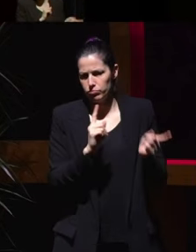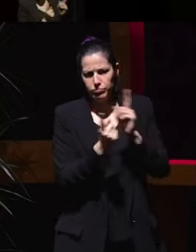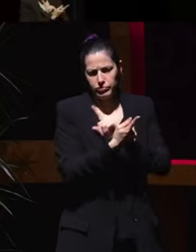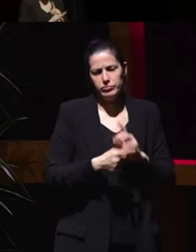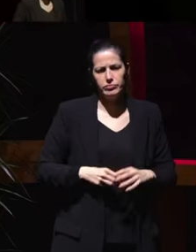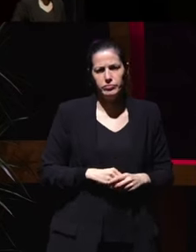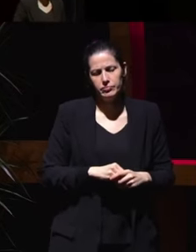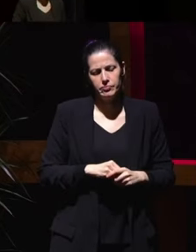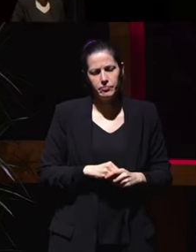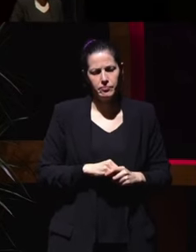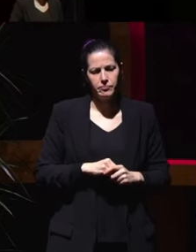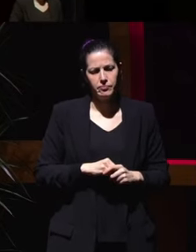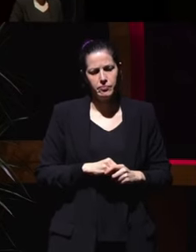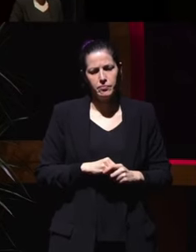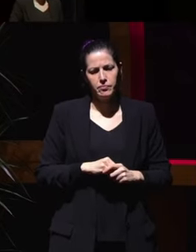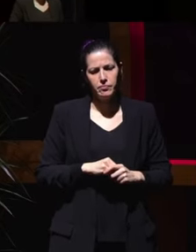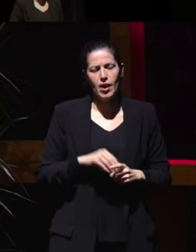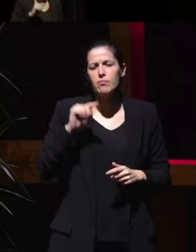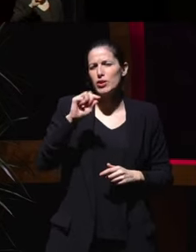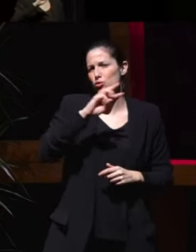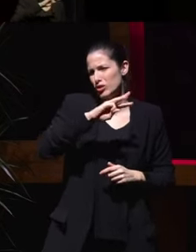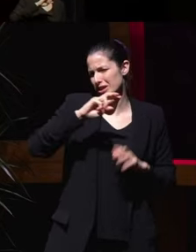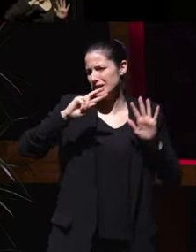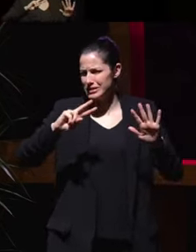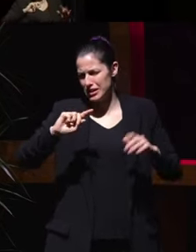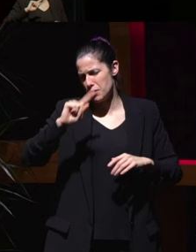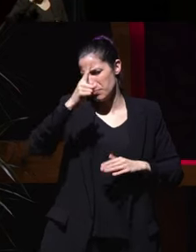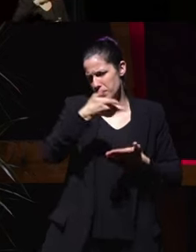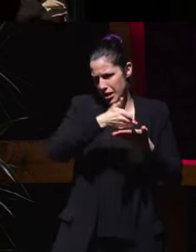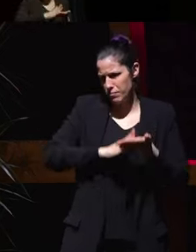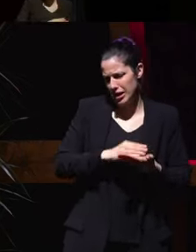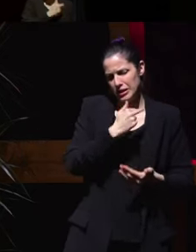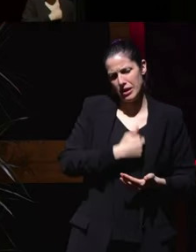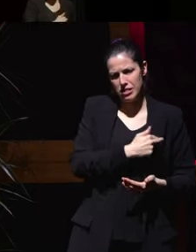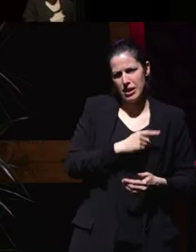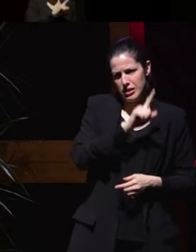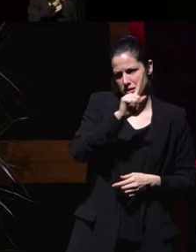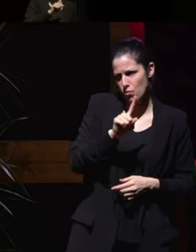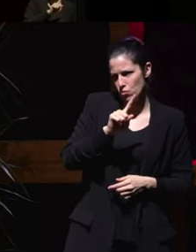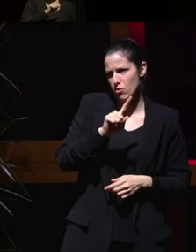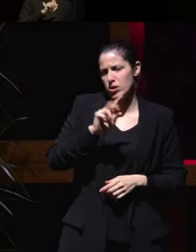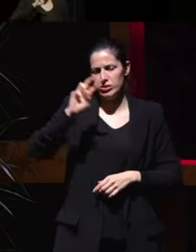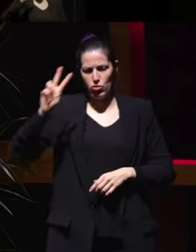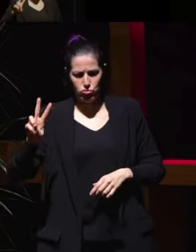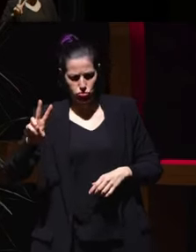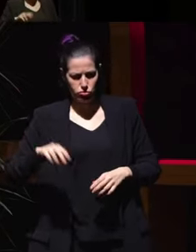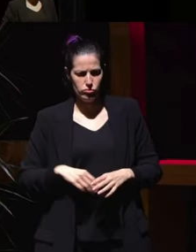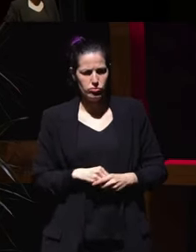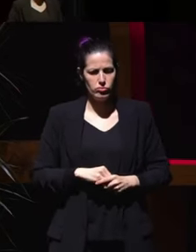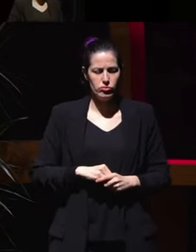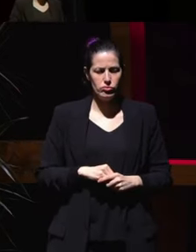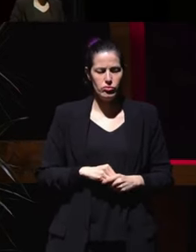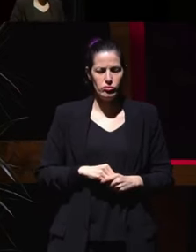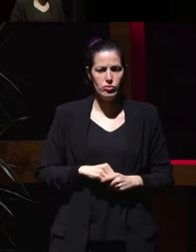por su palo, minuto 37 de la primera parte, Celta 1, Elche 2. Sí, non